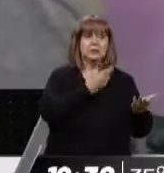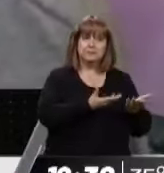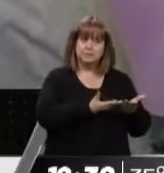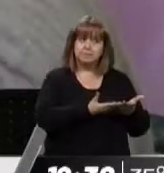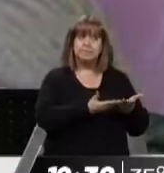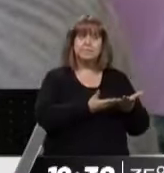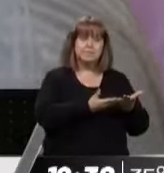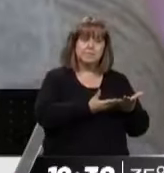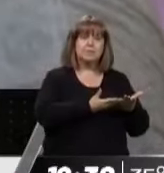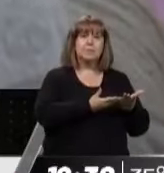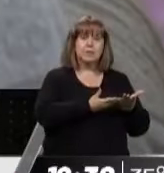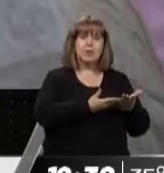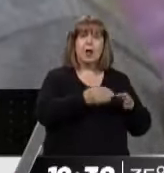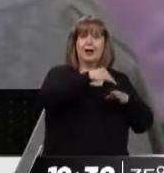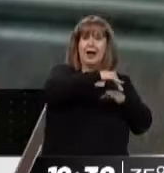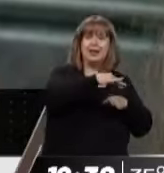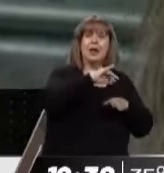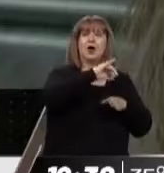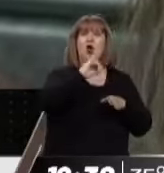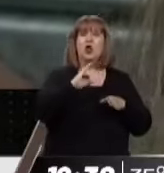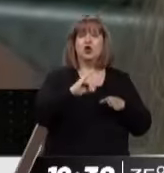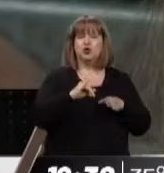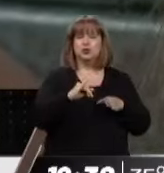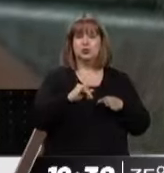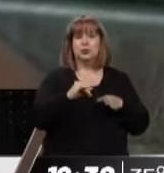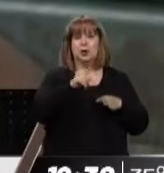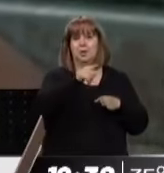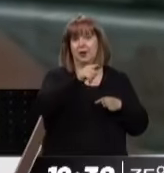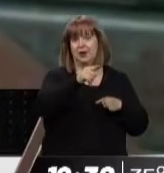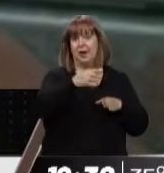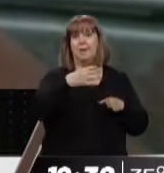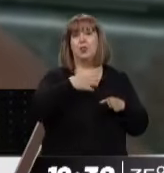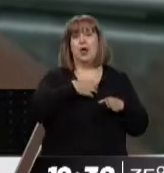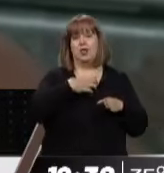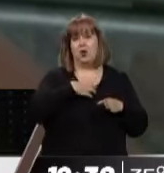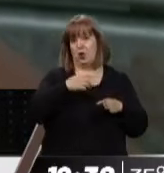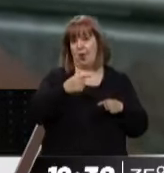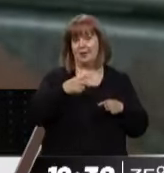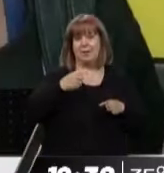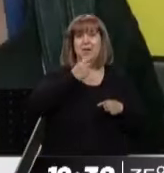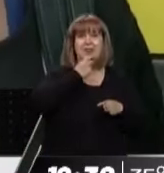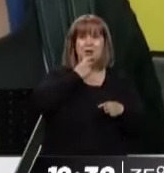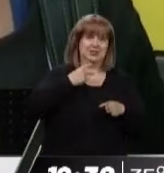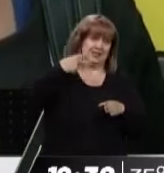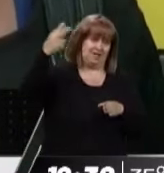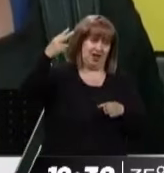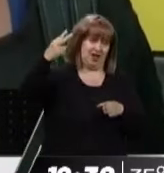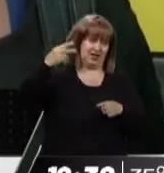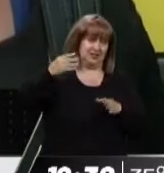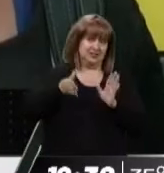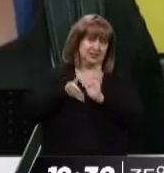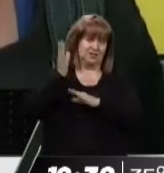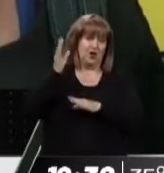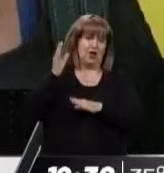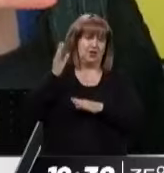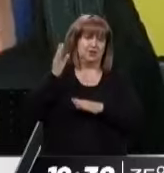el espacio al que usted se refiere. Concretamente tuvimos reunión con el apoderado porque el propietario no está en Mendoza en este momento. En España, ¿no?